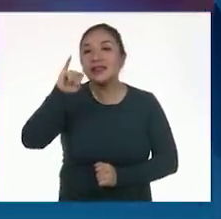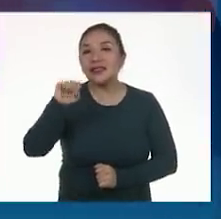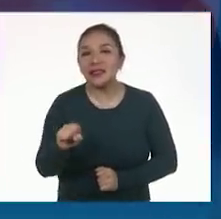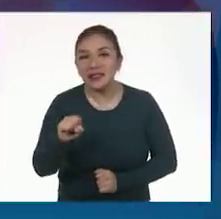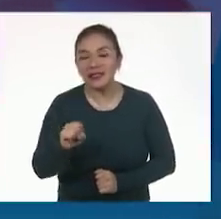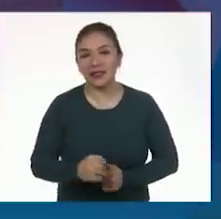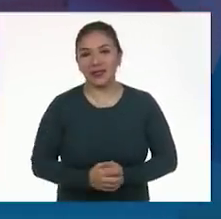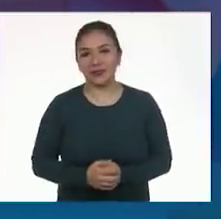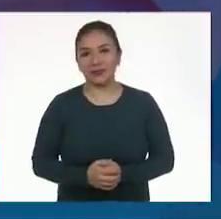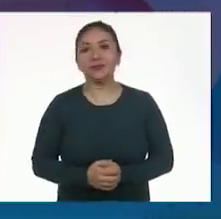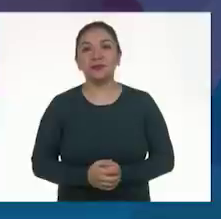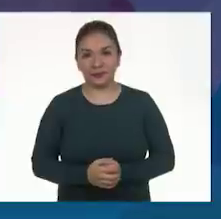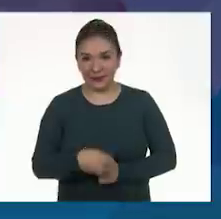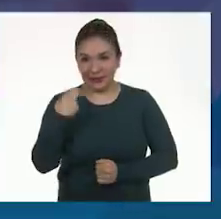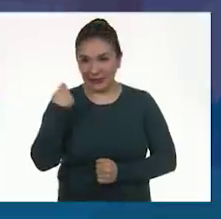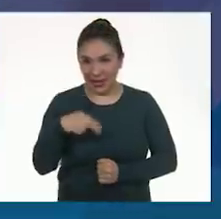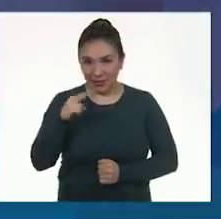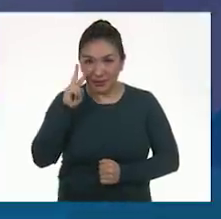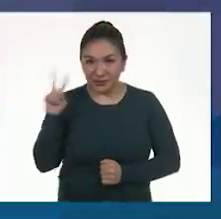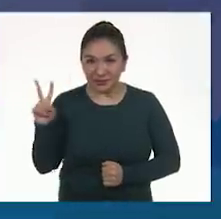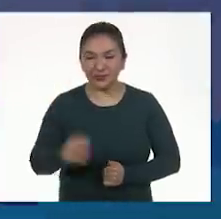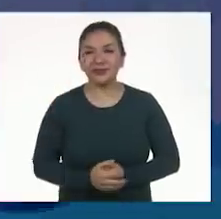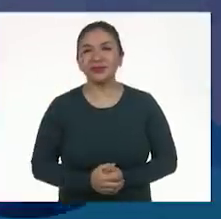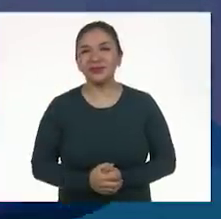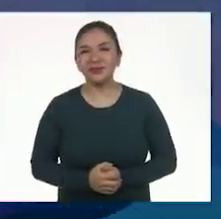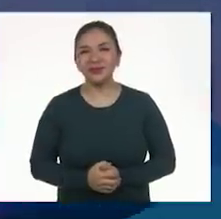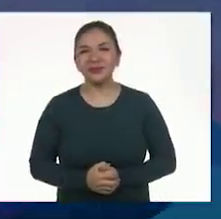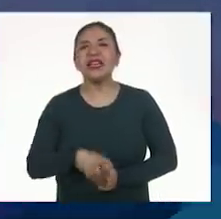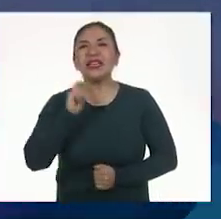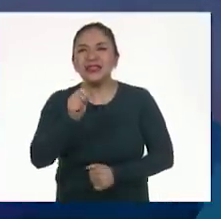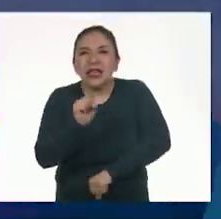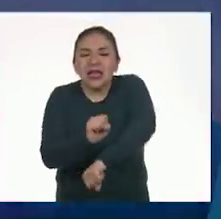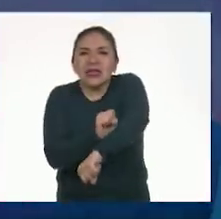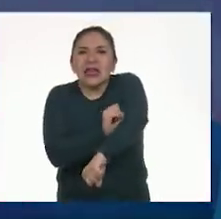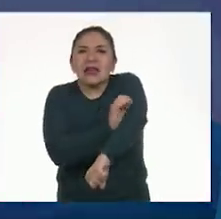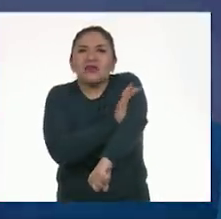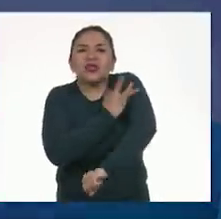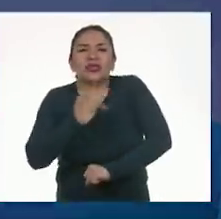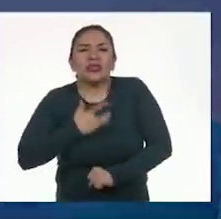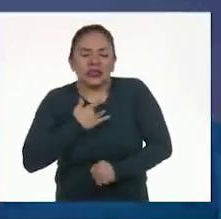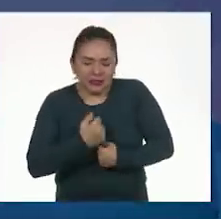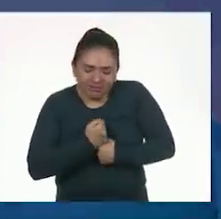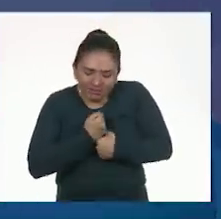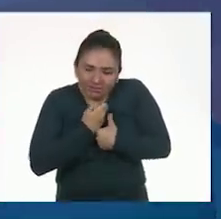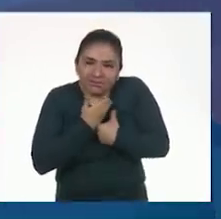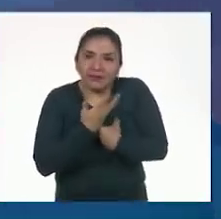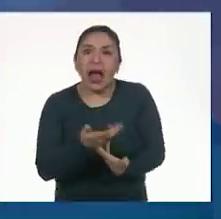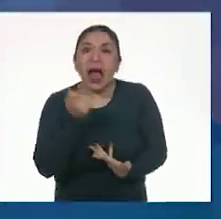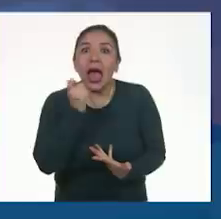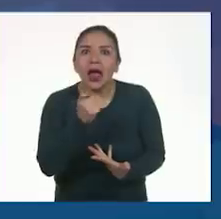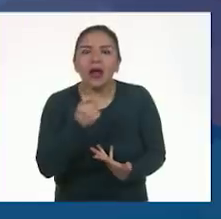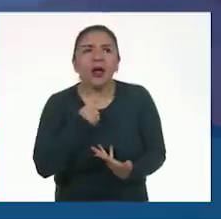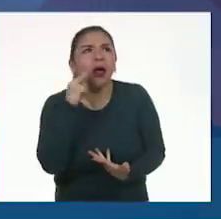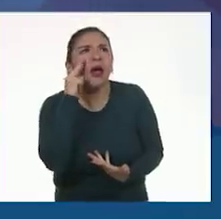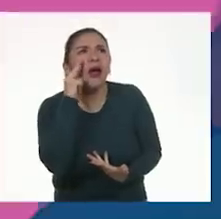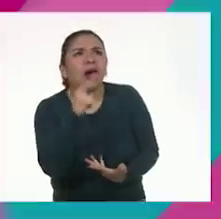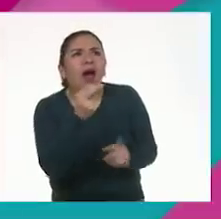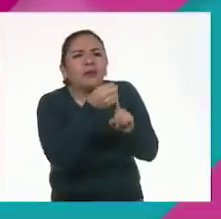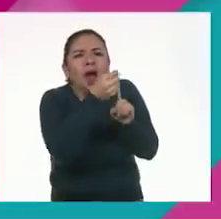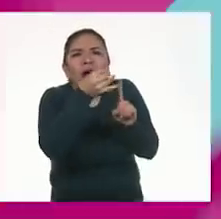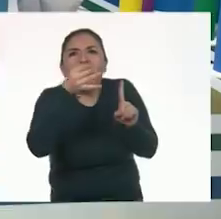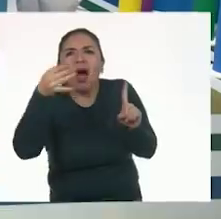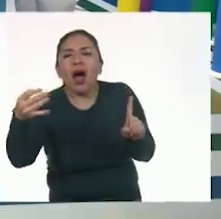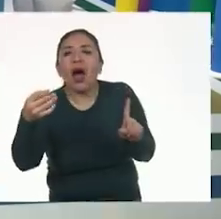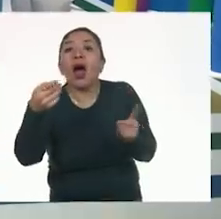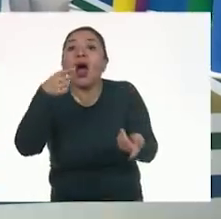catarsis. Catarsis. Es esa emoción que sentimos como público y que normalmente coincide con